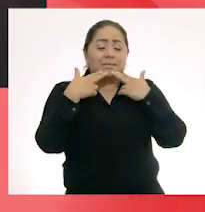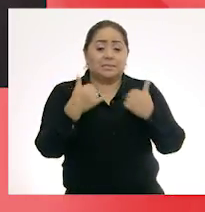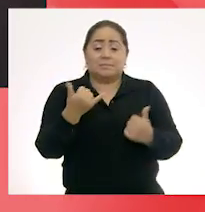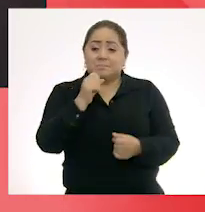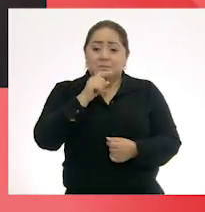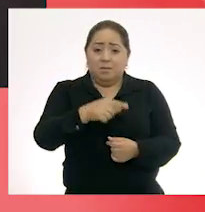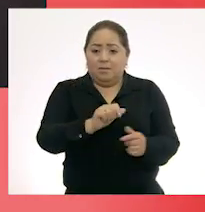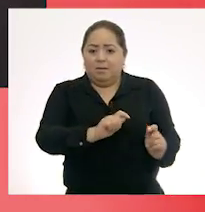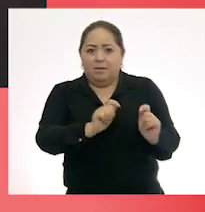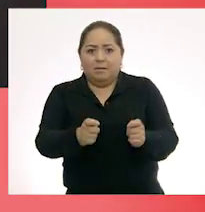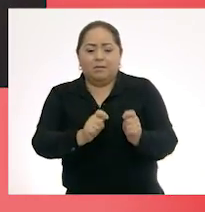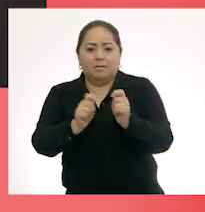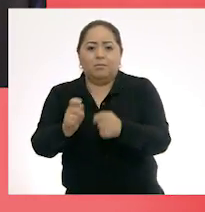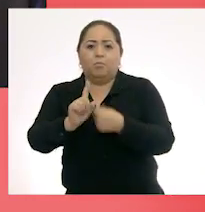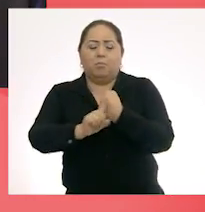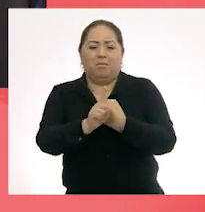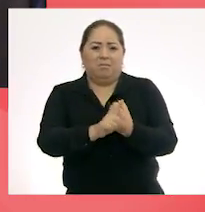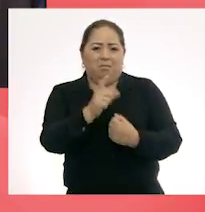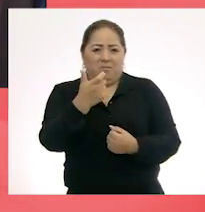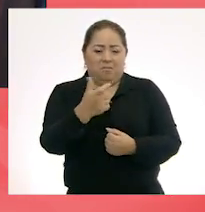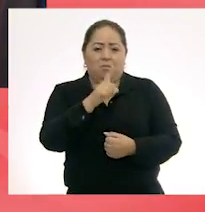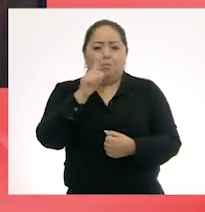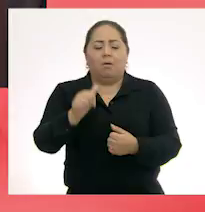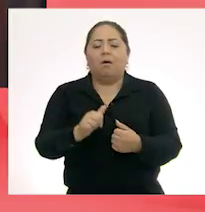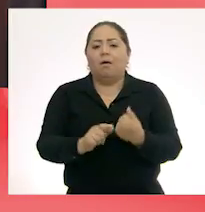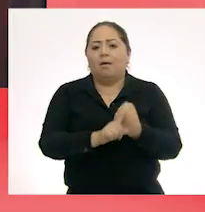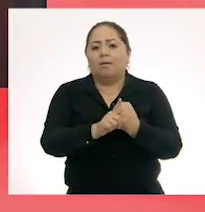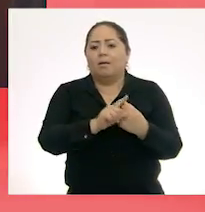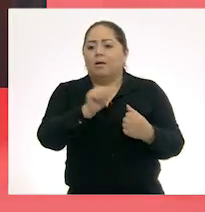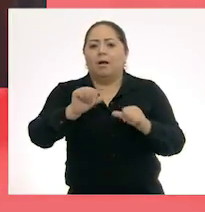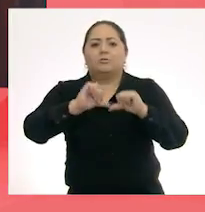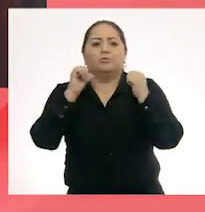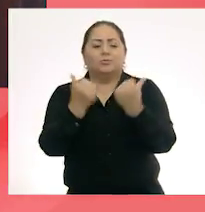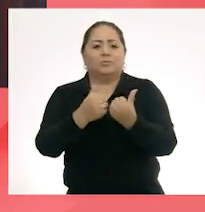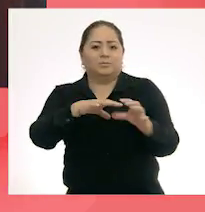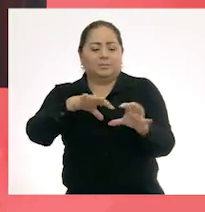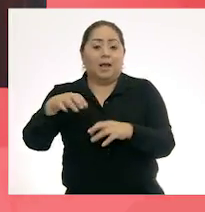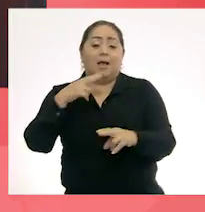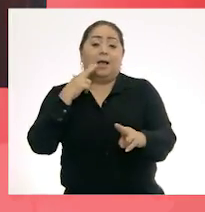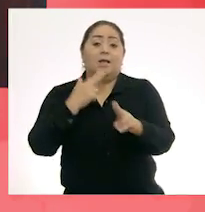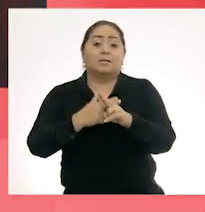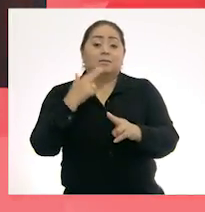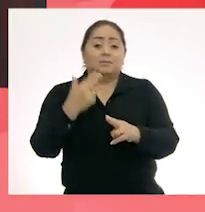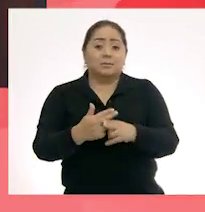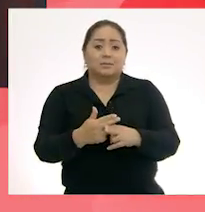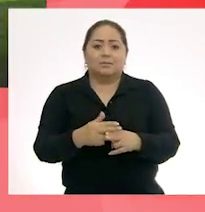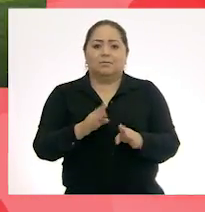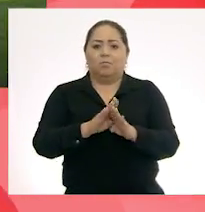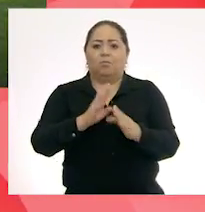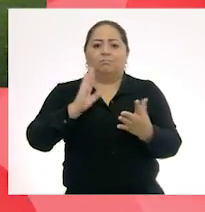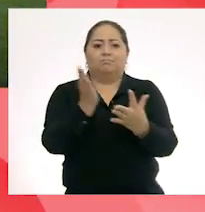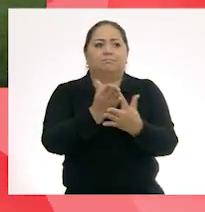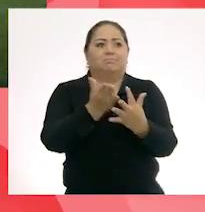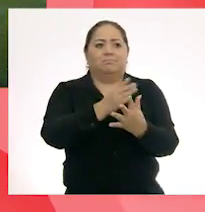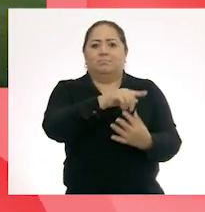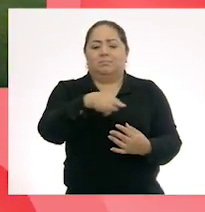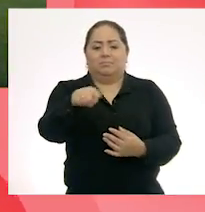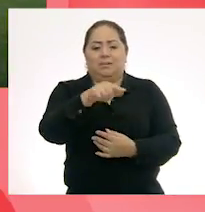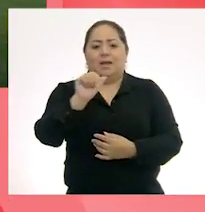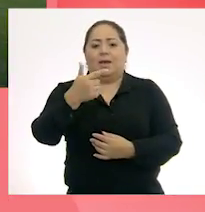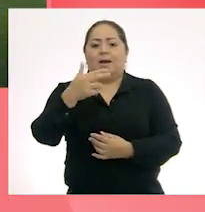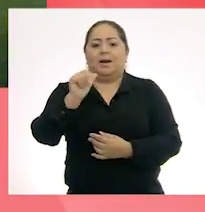entre ellos después, con los problemas económicos, pasó con algunas asociaciones hasta el reparto agrario.